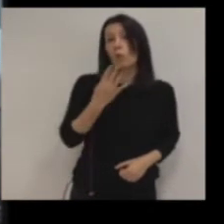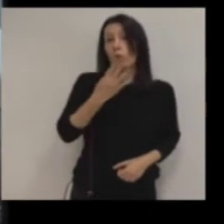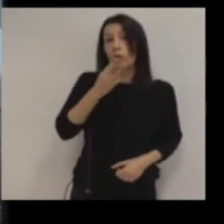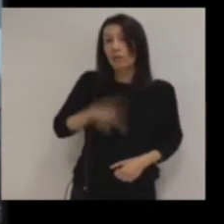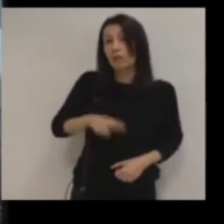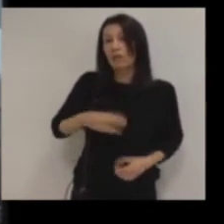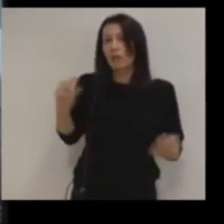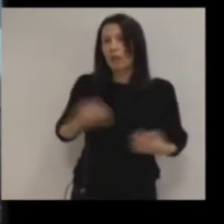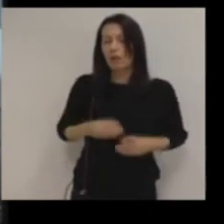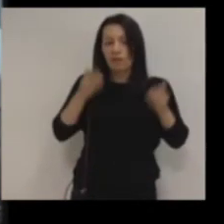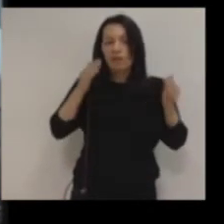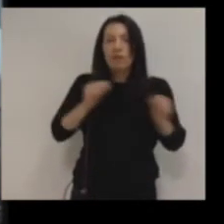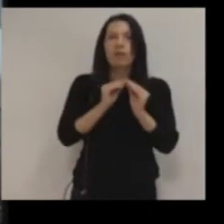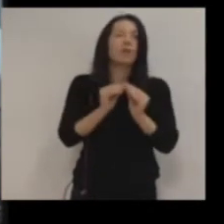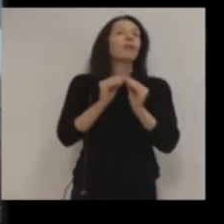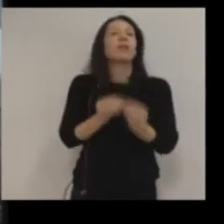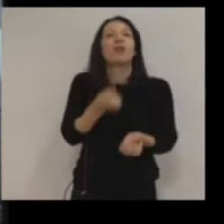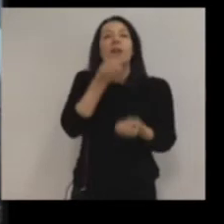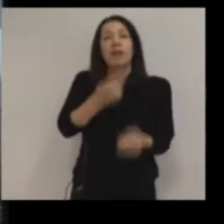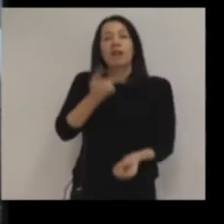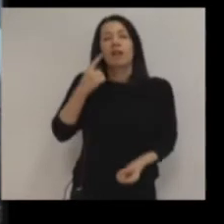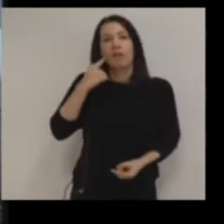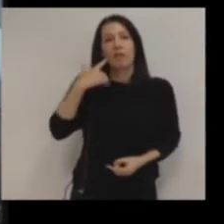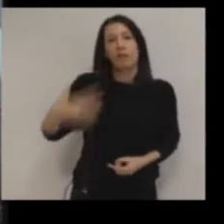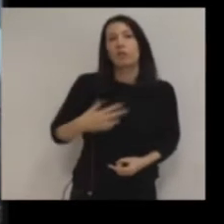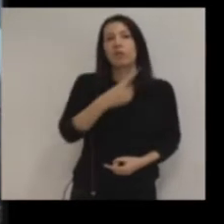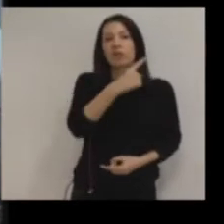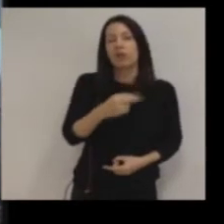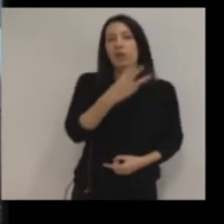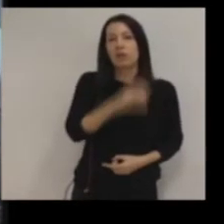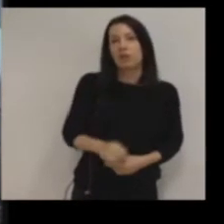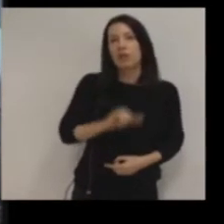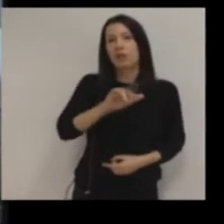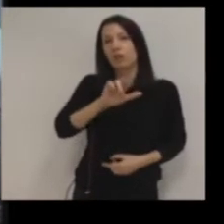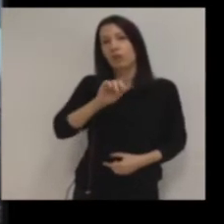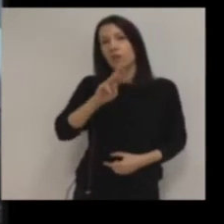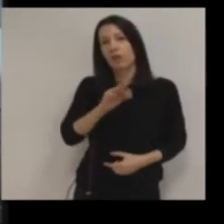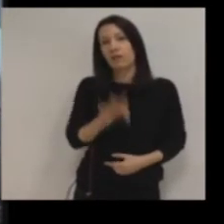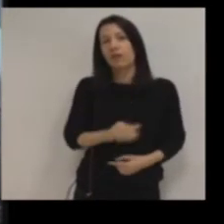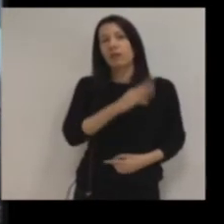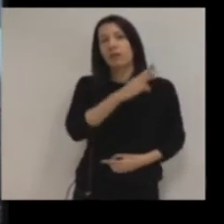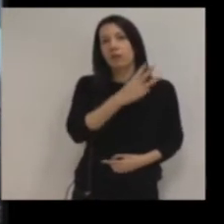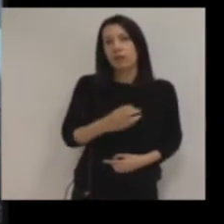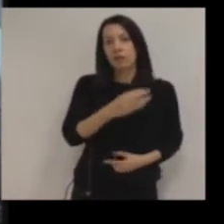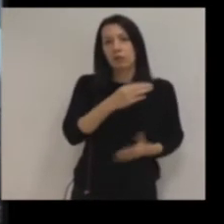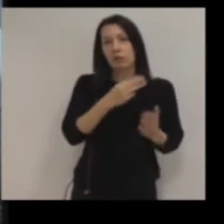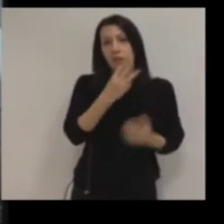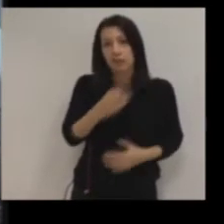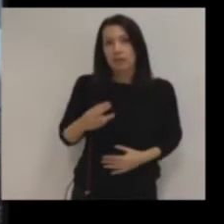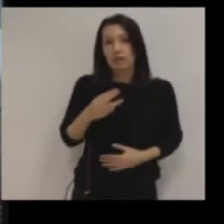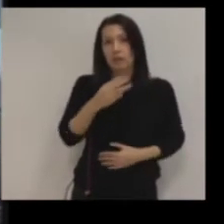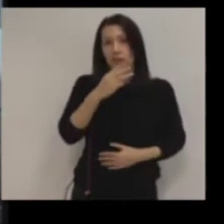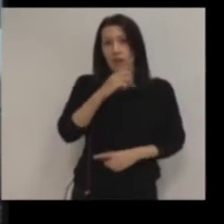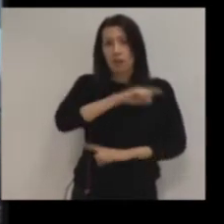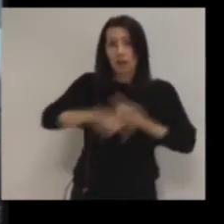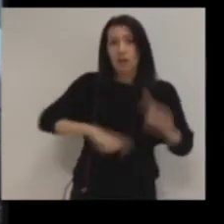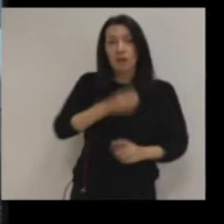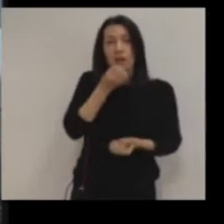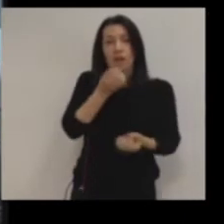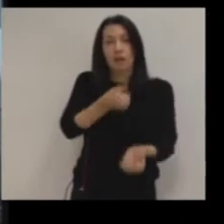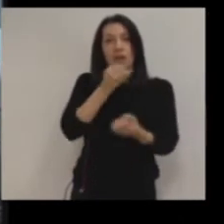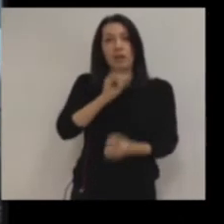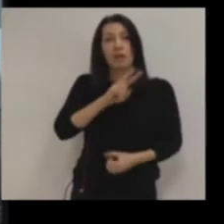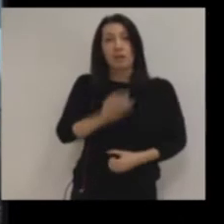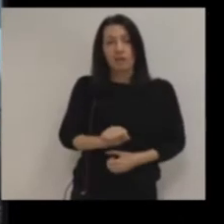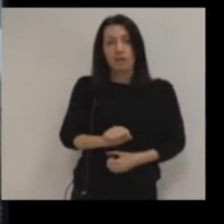hacer las declaraciones, el famoso 130 el IRPF, el 303 del IVA y la declaración anual del IVA, y el